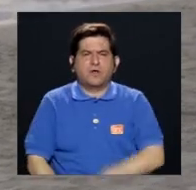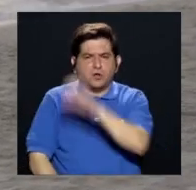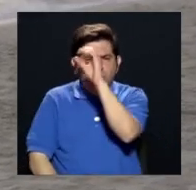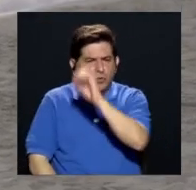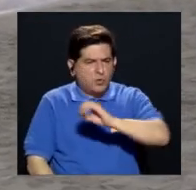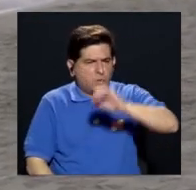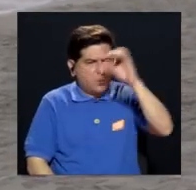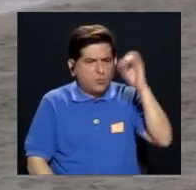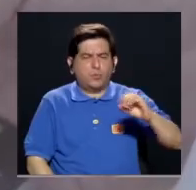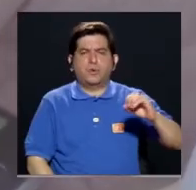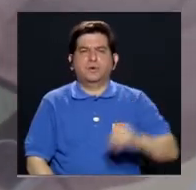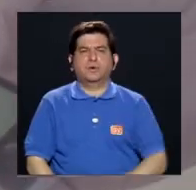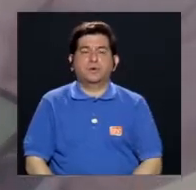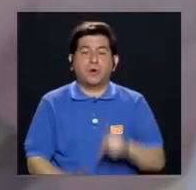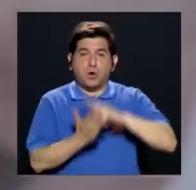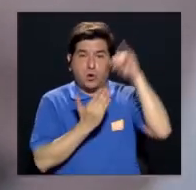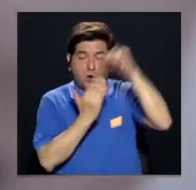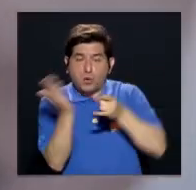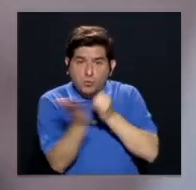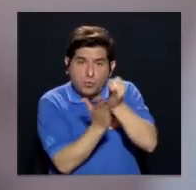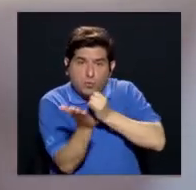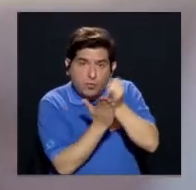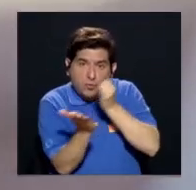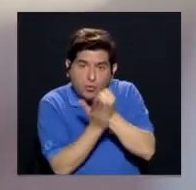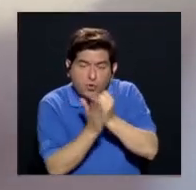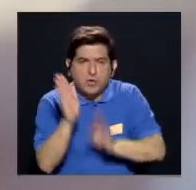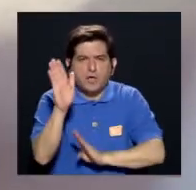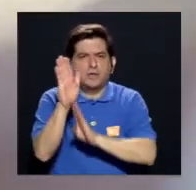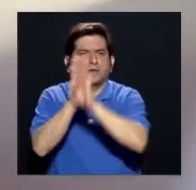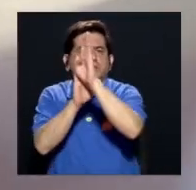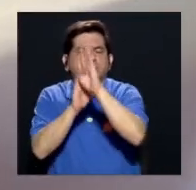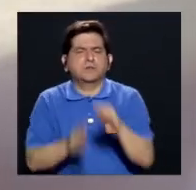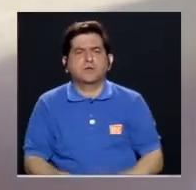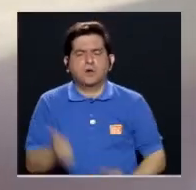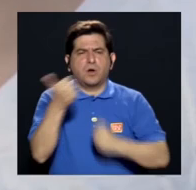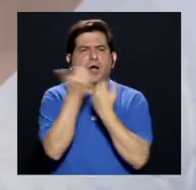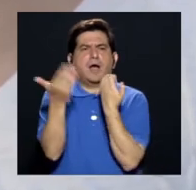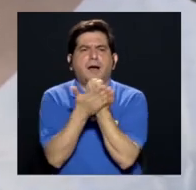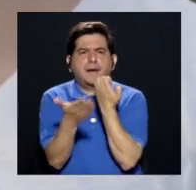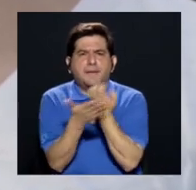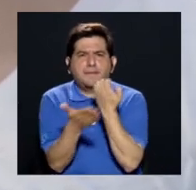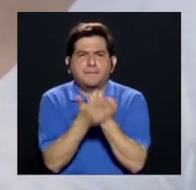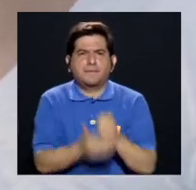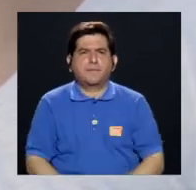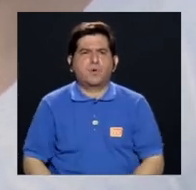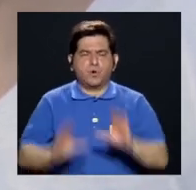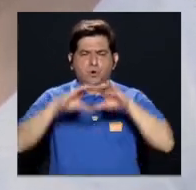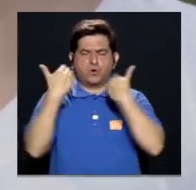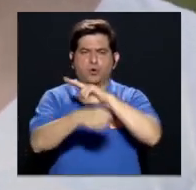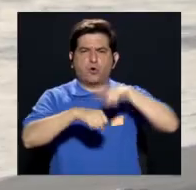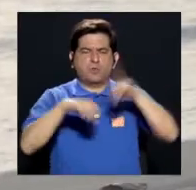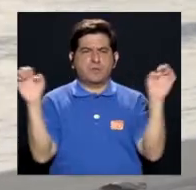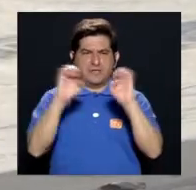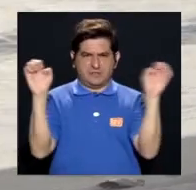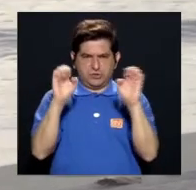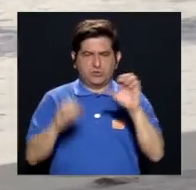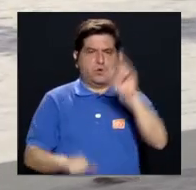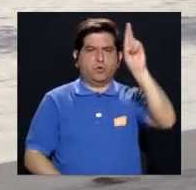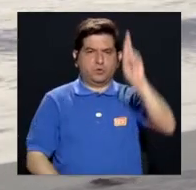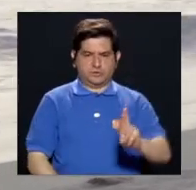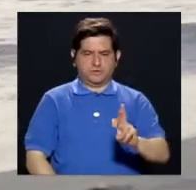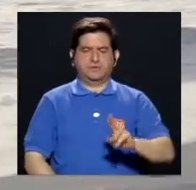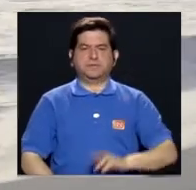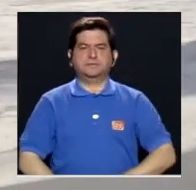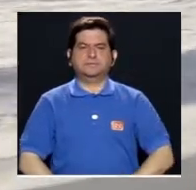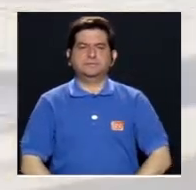Oceanográfica, MIO, proyecto de investigación que se desarrolla con el apoyo económico de la Comisión Nacional de Emergencias de Costa